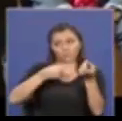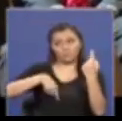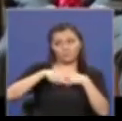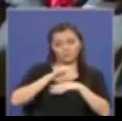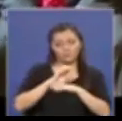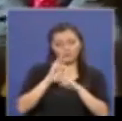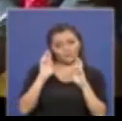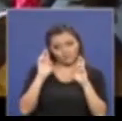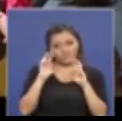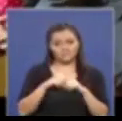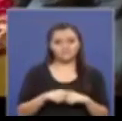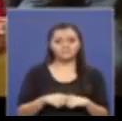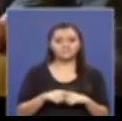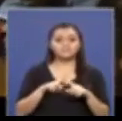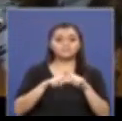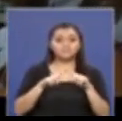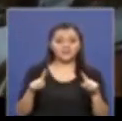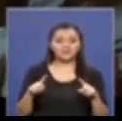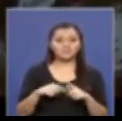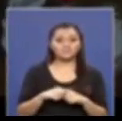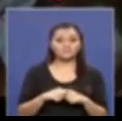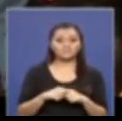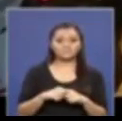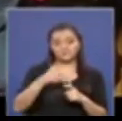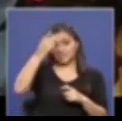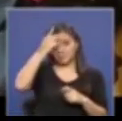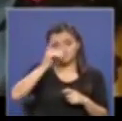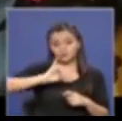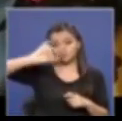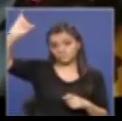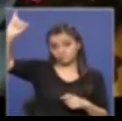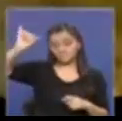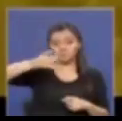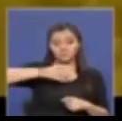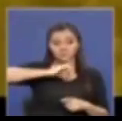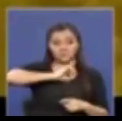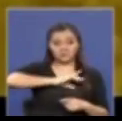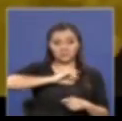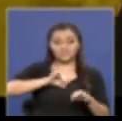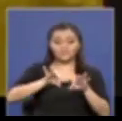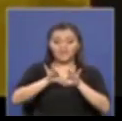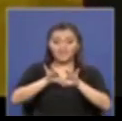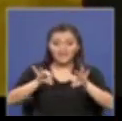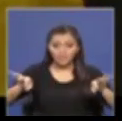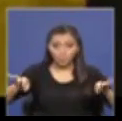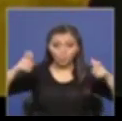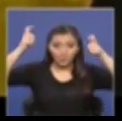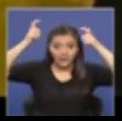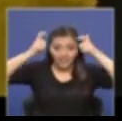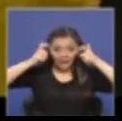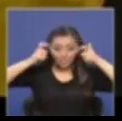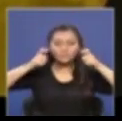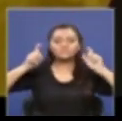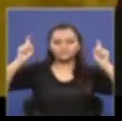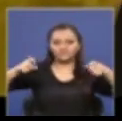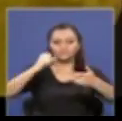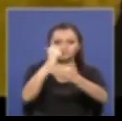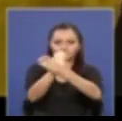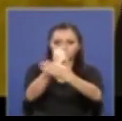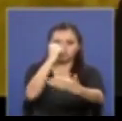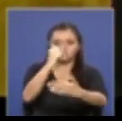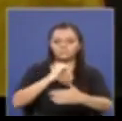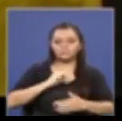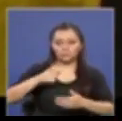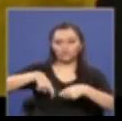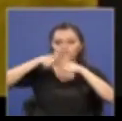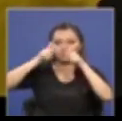país, pero si deciden seguir residiendo en Chile, pues sus títulos serán reconocidos gracias a